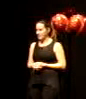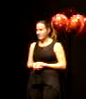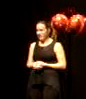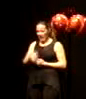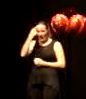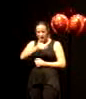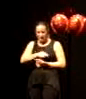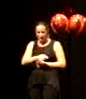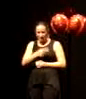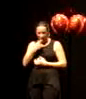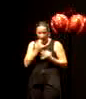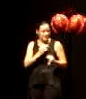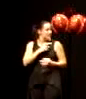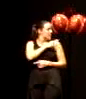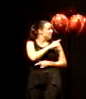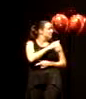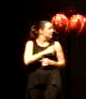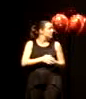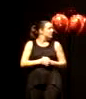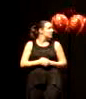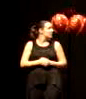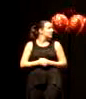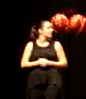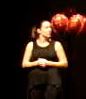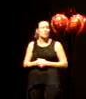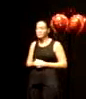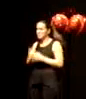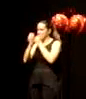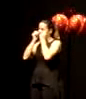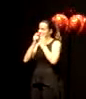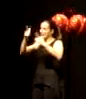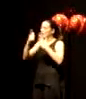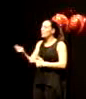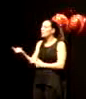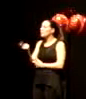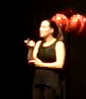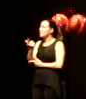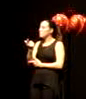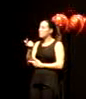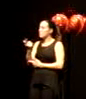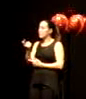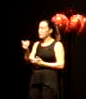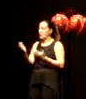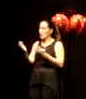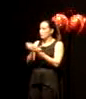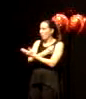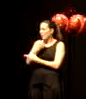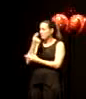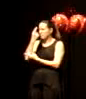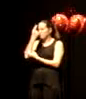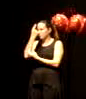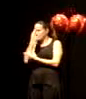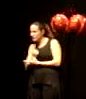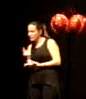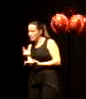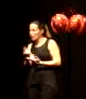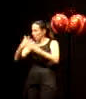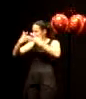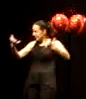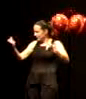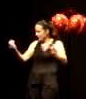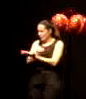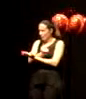¿Tú sabes citar así? Bueno, fíjense cómo todas estas versiones, todos estos